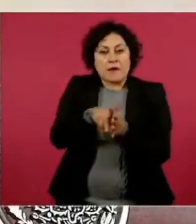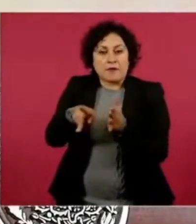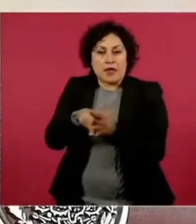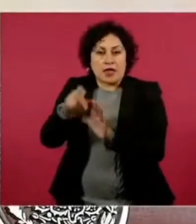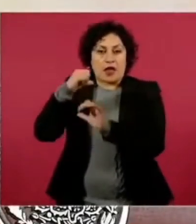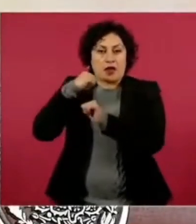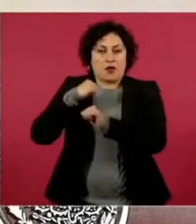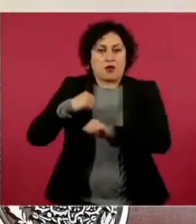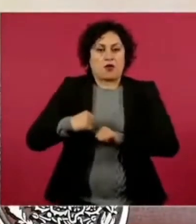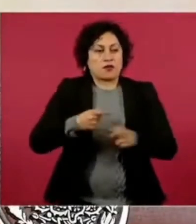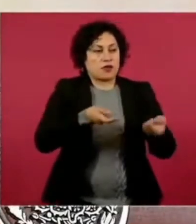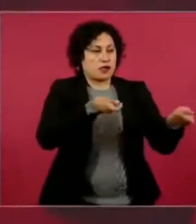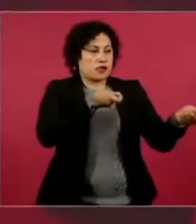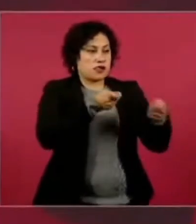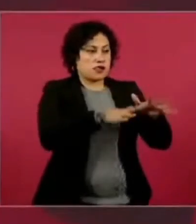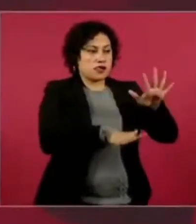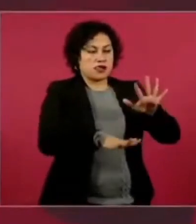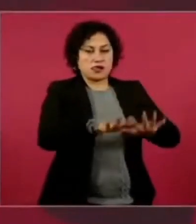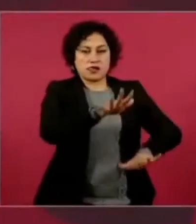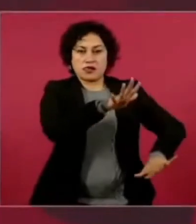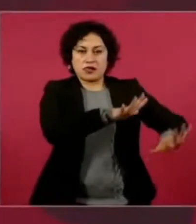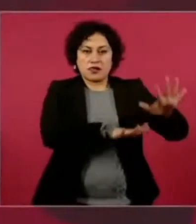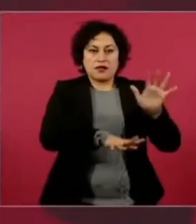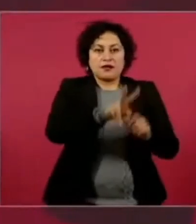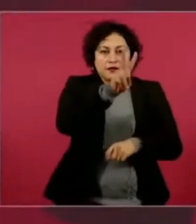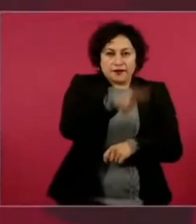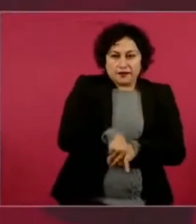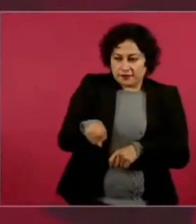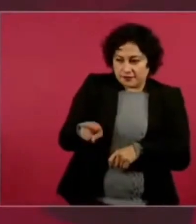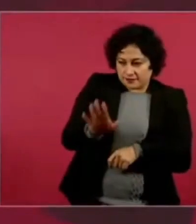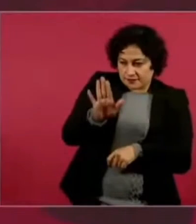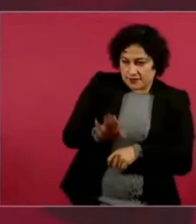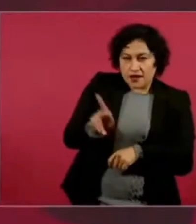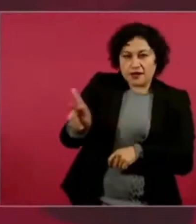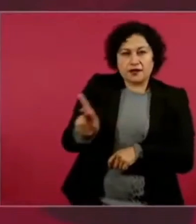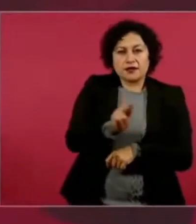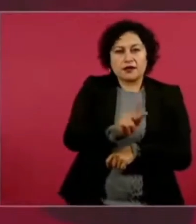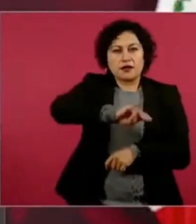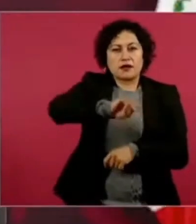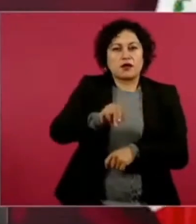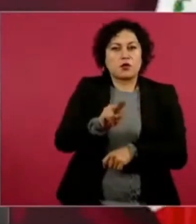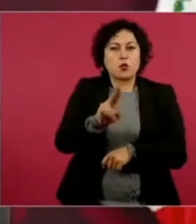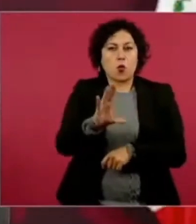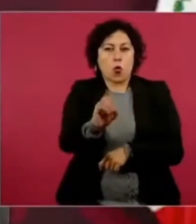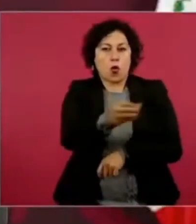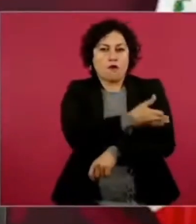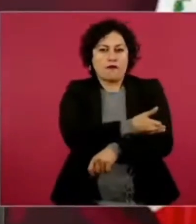y eran así como los intocables, los juncos, los dueños.